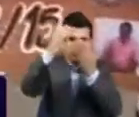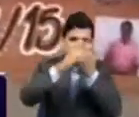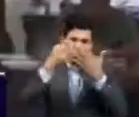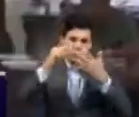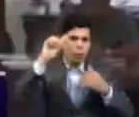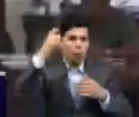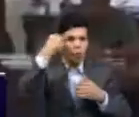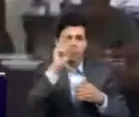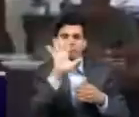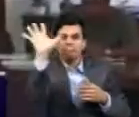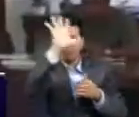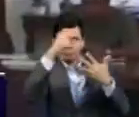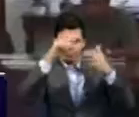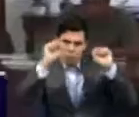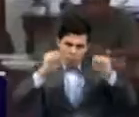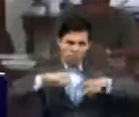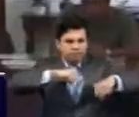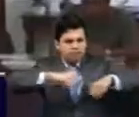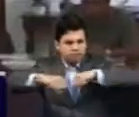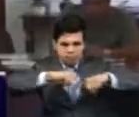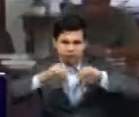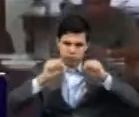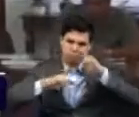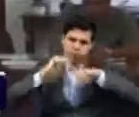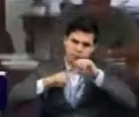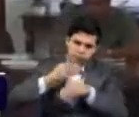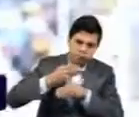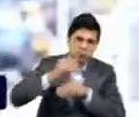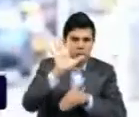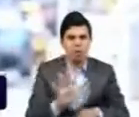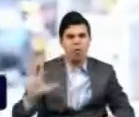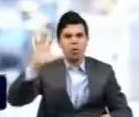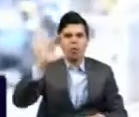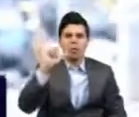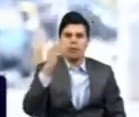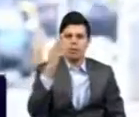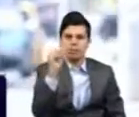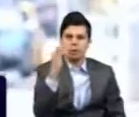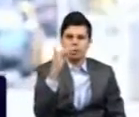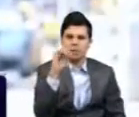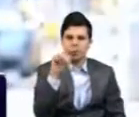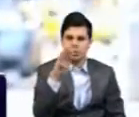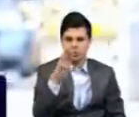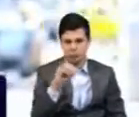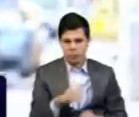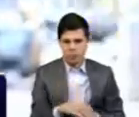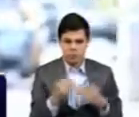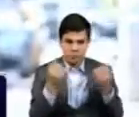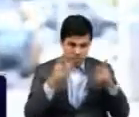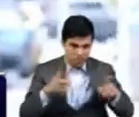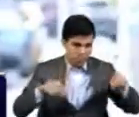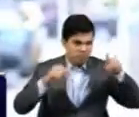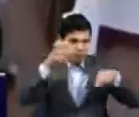al gobierno nacional para que tengan en cuenta en la construcción de la verdadera paz de la región del Catatumbo. Vale la pena resaltar que para analistas del